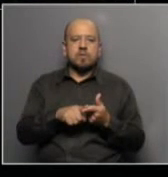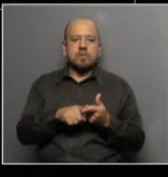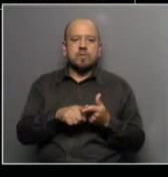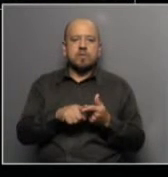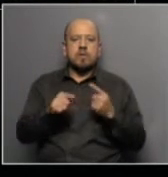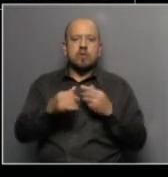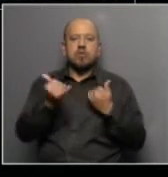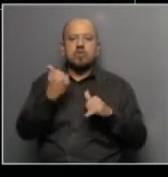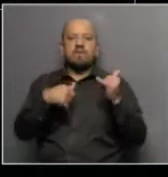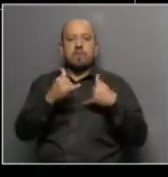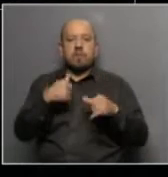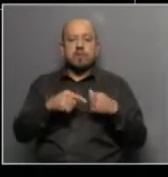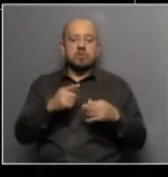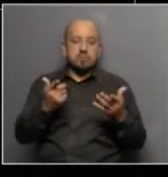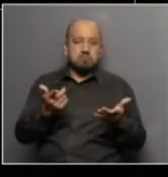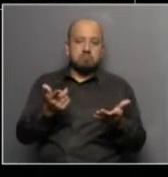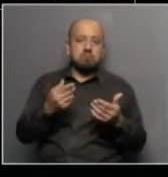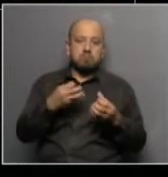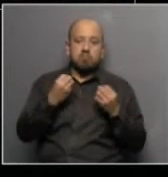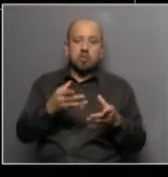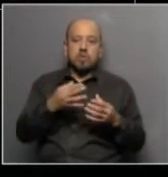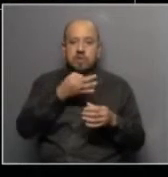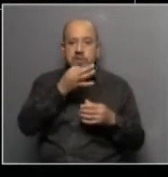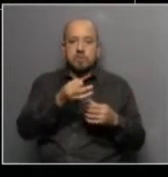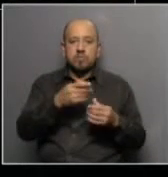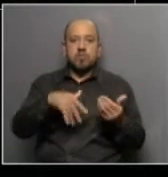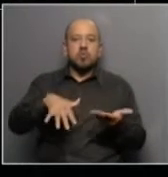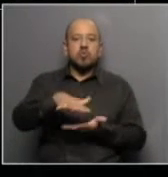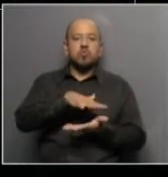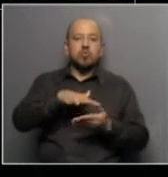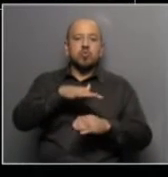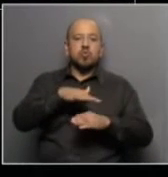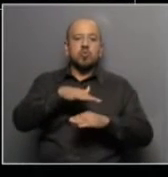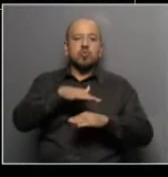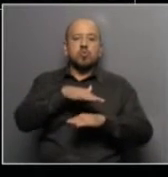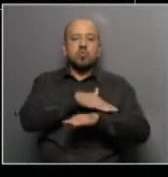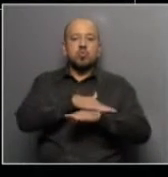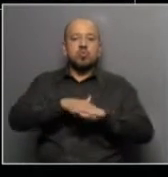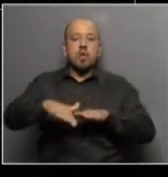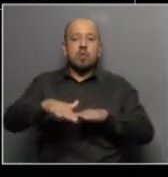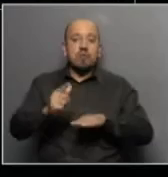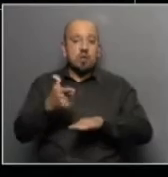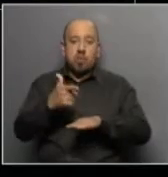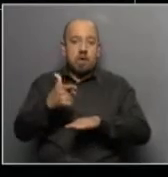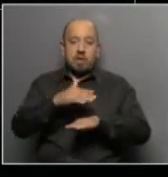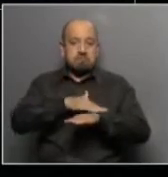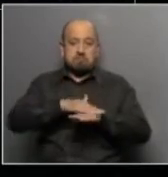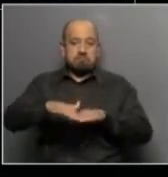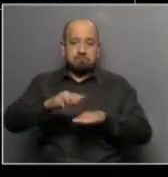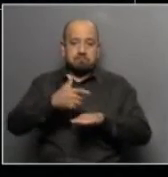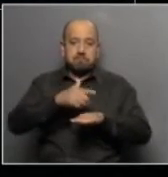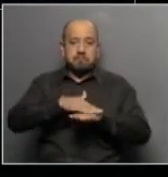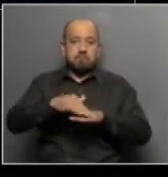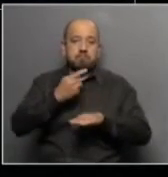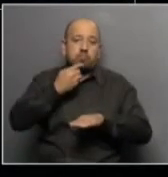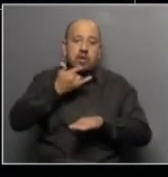una información que es dinámica, ¿verdad? Porque cuando hablamos de suelo vacante, es un suelo vacante, pero que puede ser, por